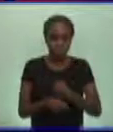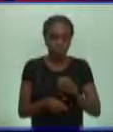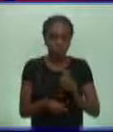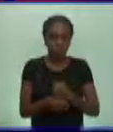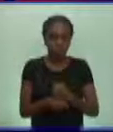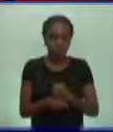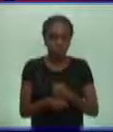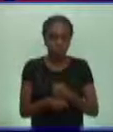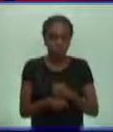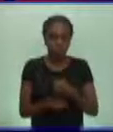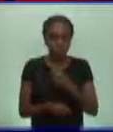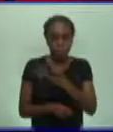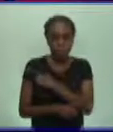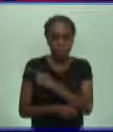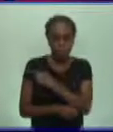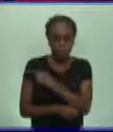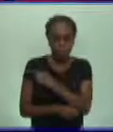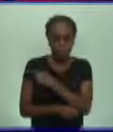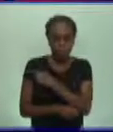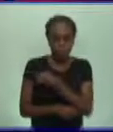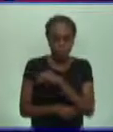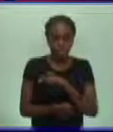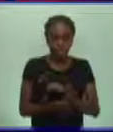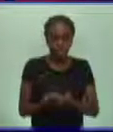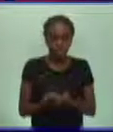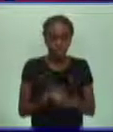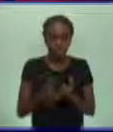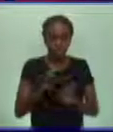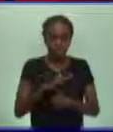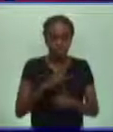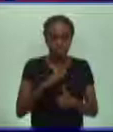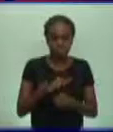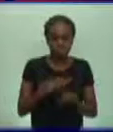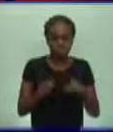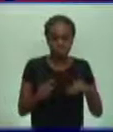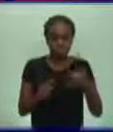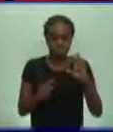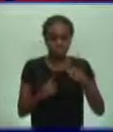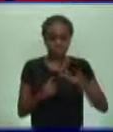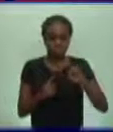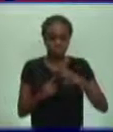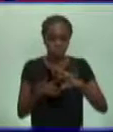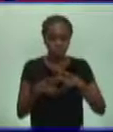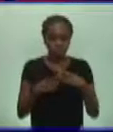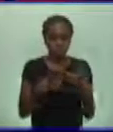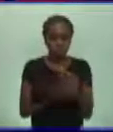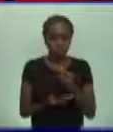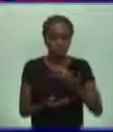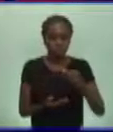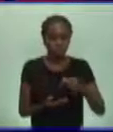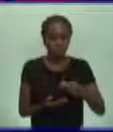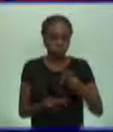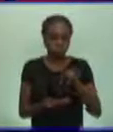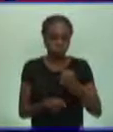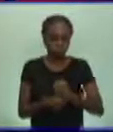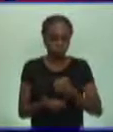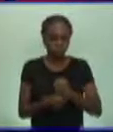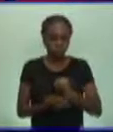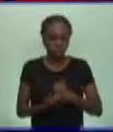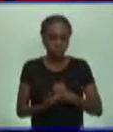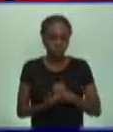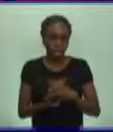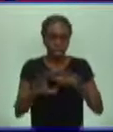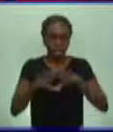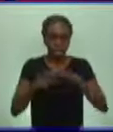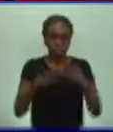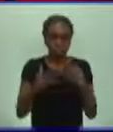educativo primaria, a la directora del canal educativo y a todo su equipo de trabajo. En fin, a